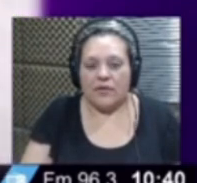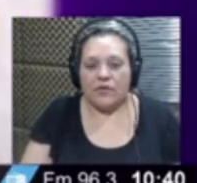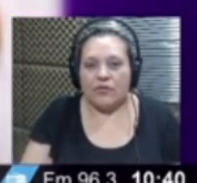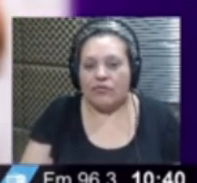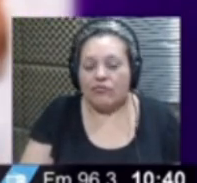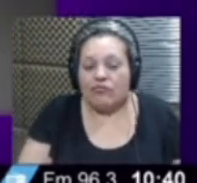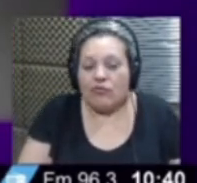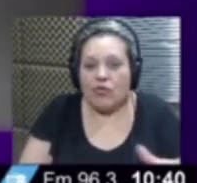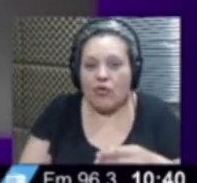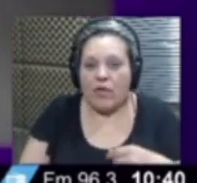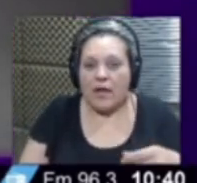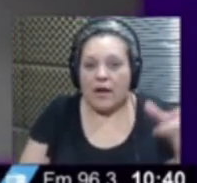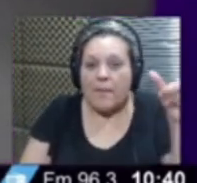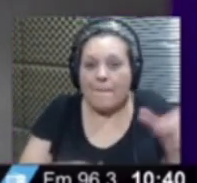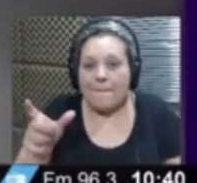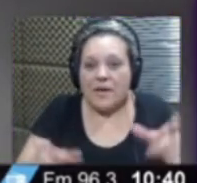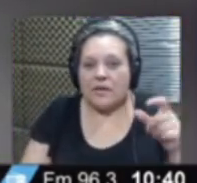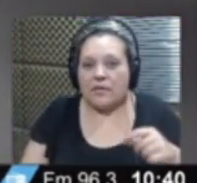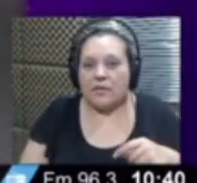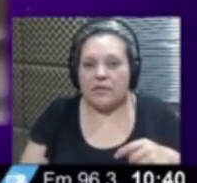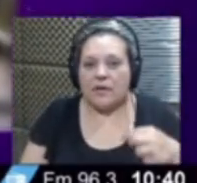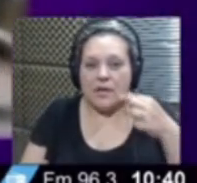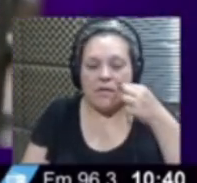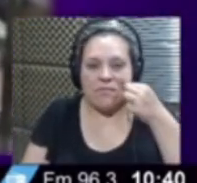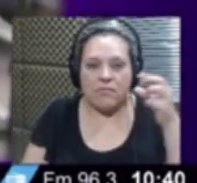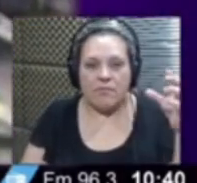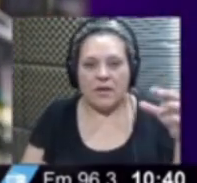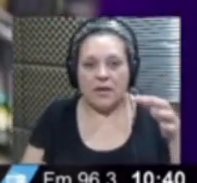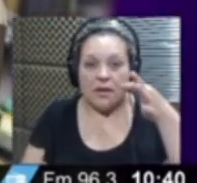otros idearios tienen?